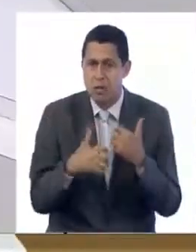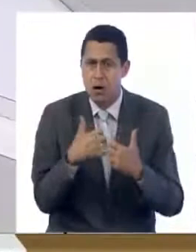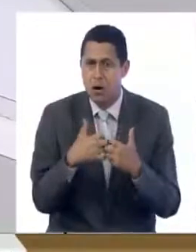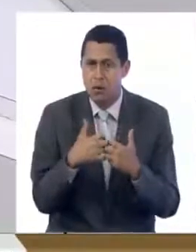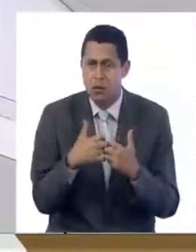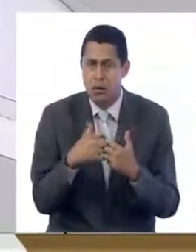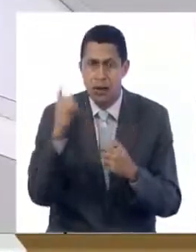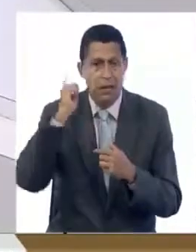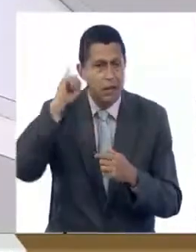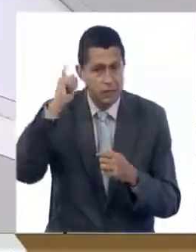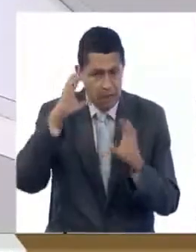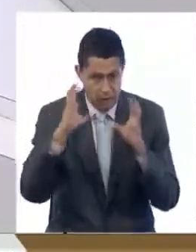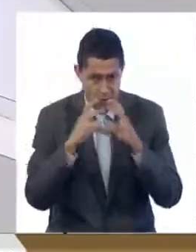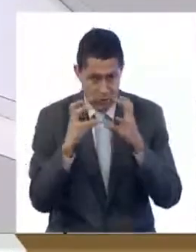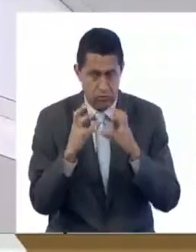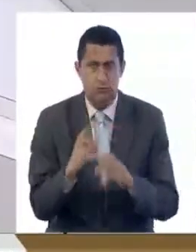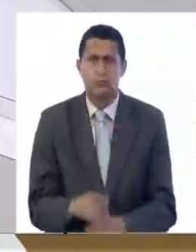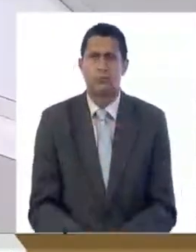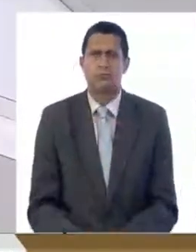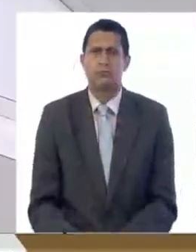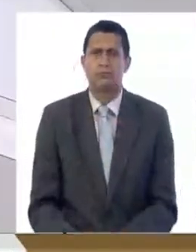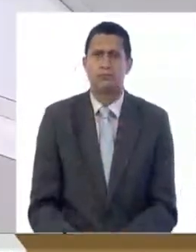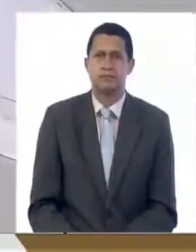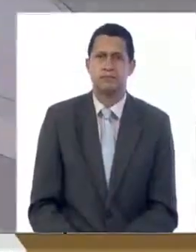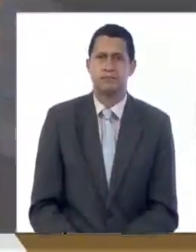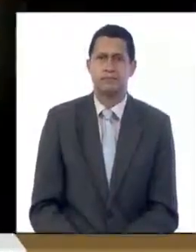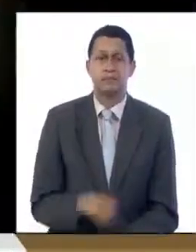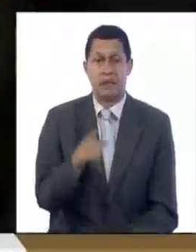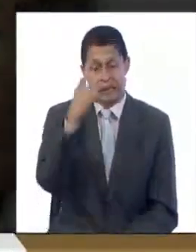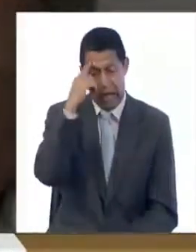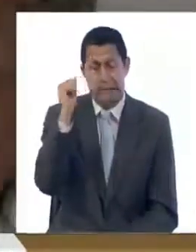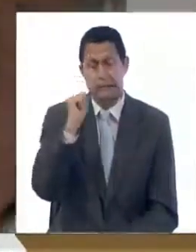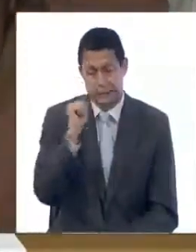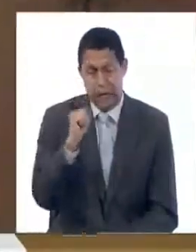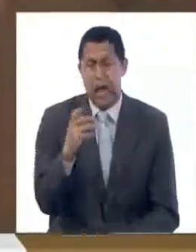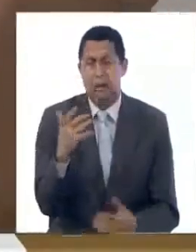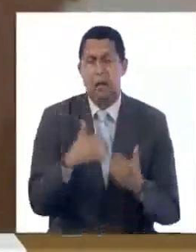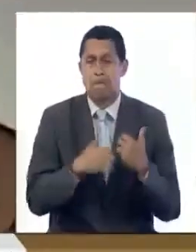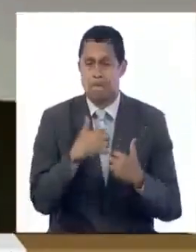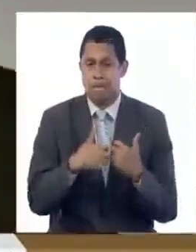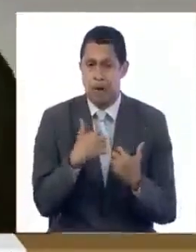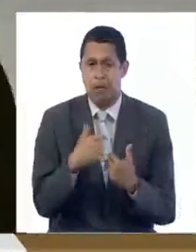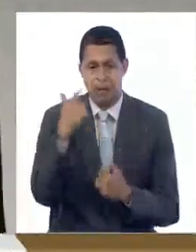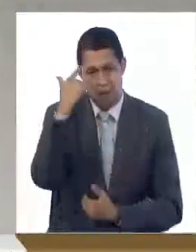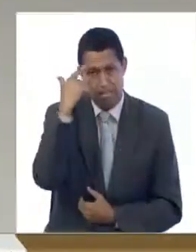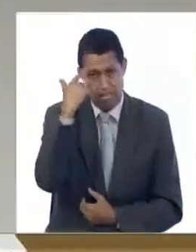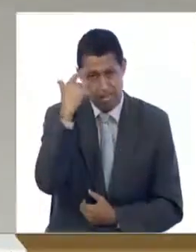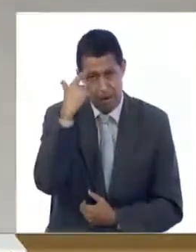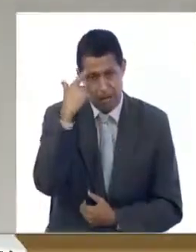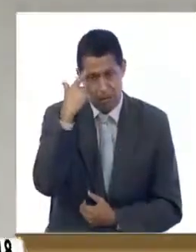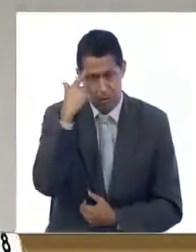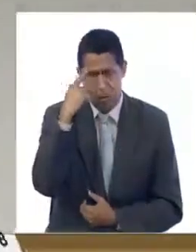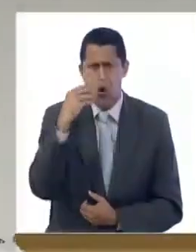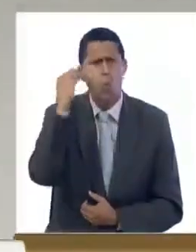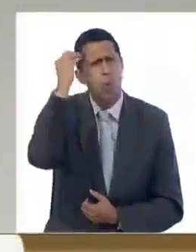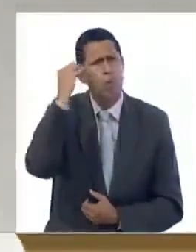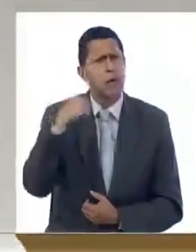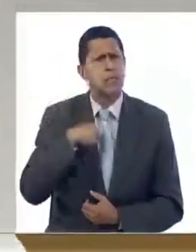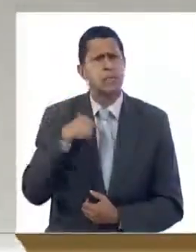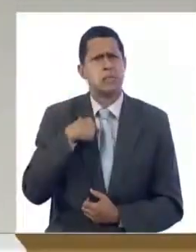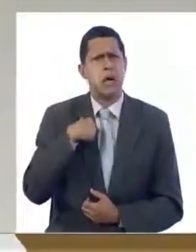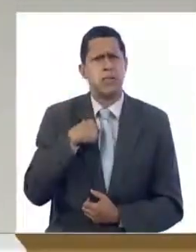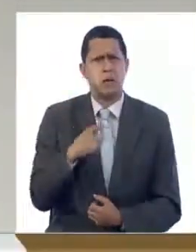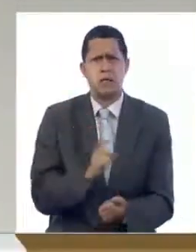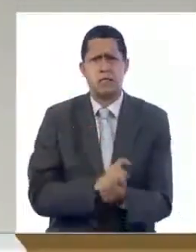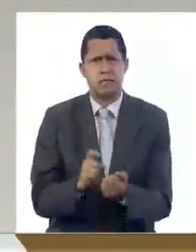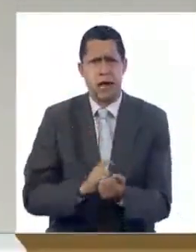vías nerviosas del cerebro. El Alzheimer ocasiona problemas en la memoria, en la forma de pensar, en su